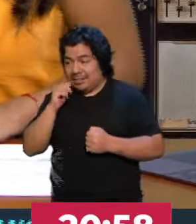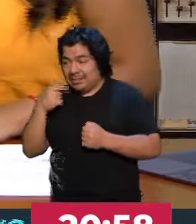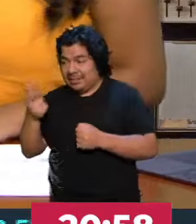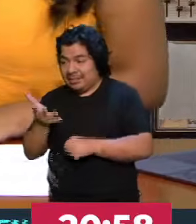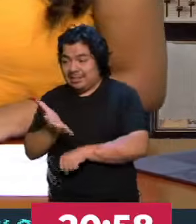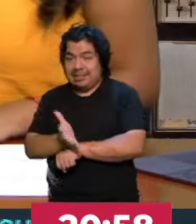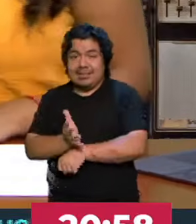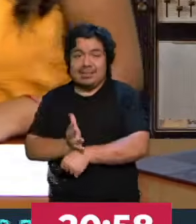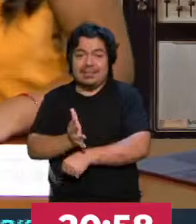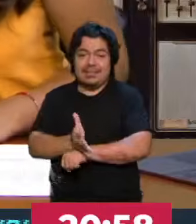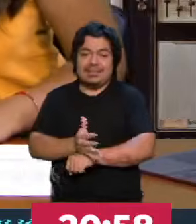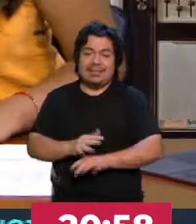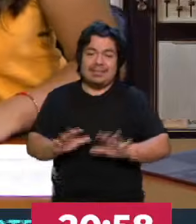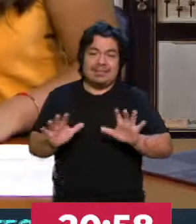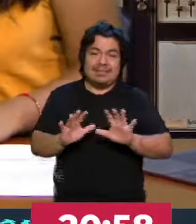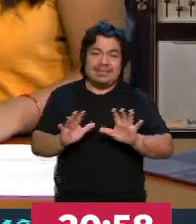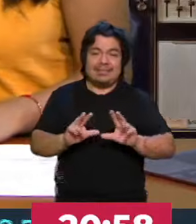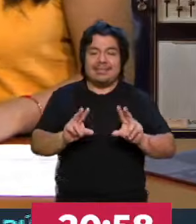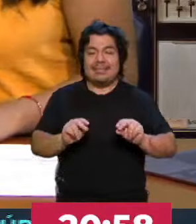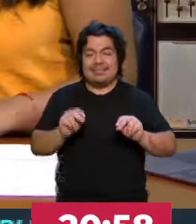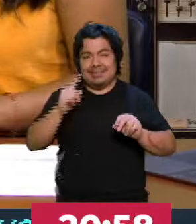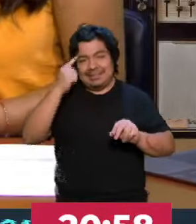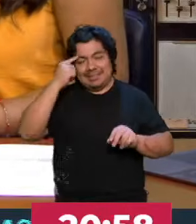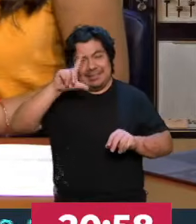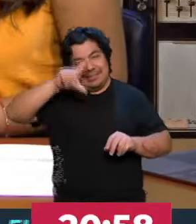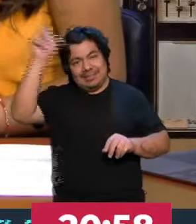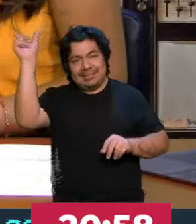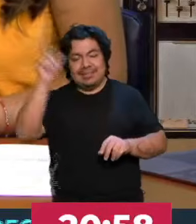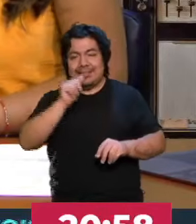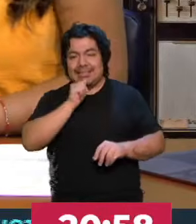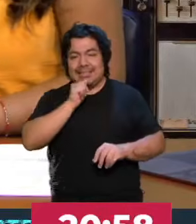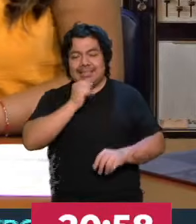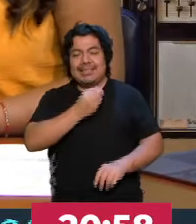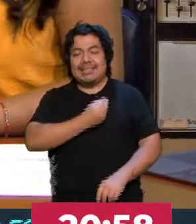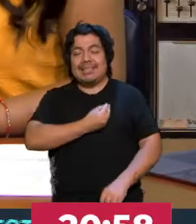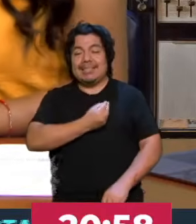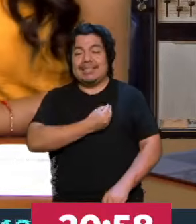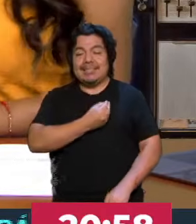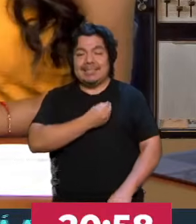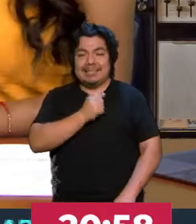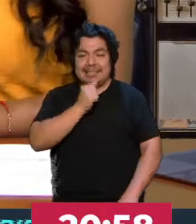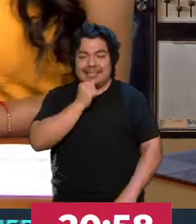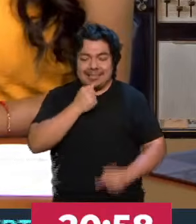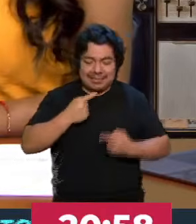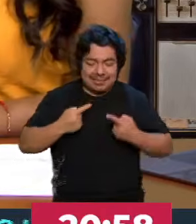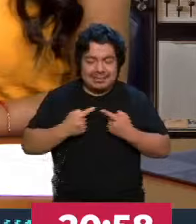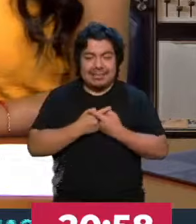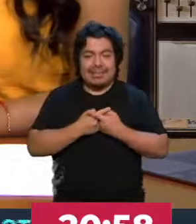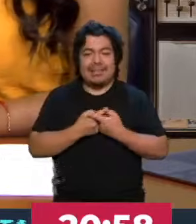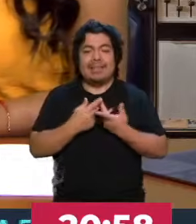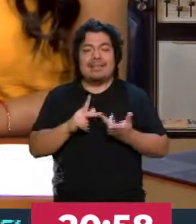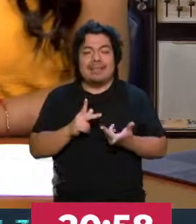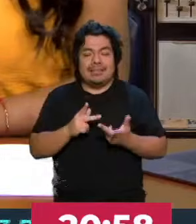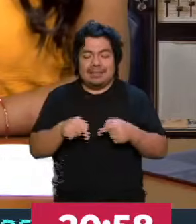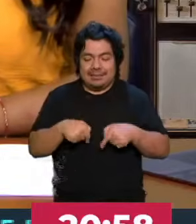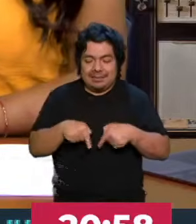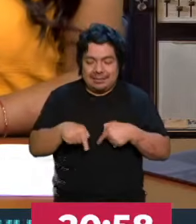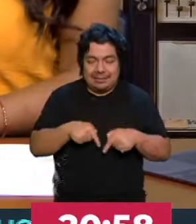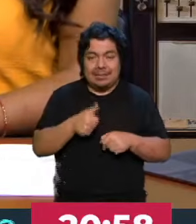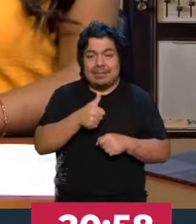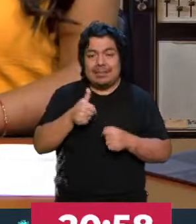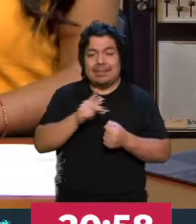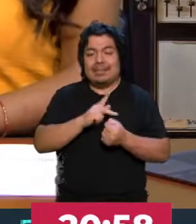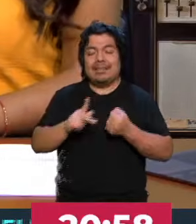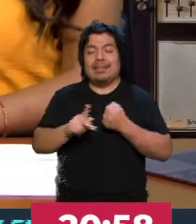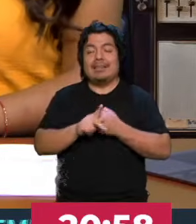sea, qué locura, no aguanto esa bronca. Pero cómo vivimos el fútbol en cada país,